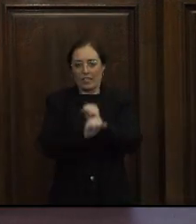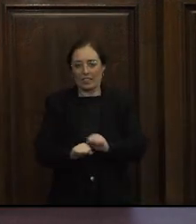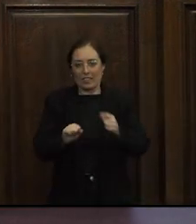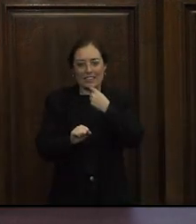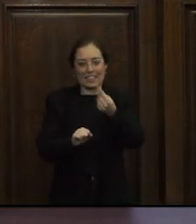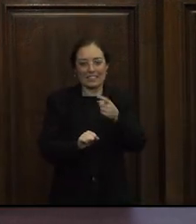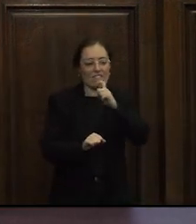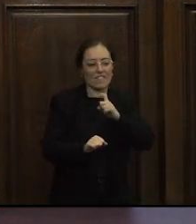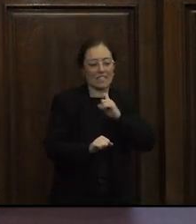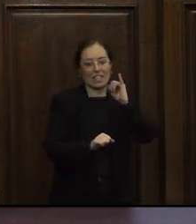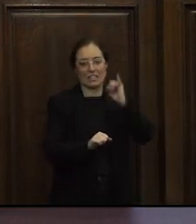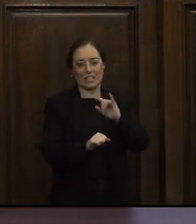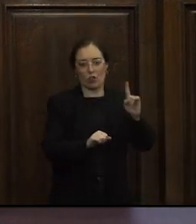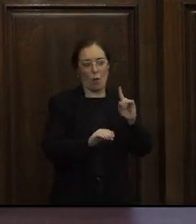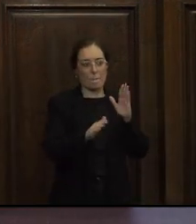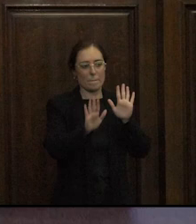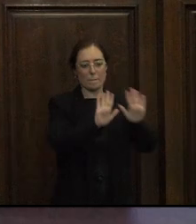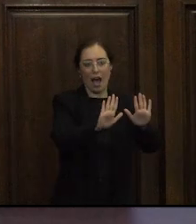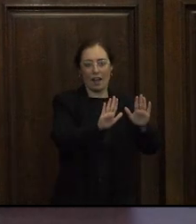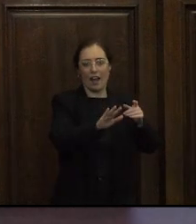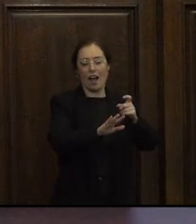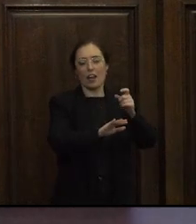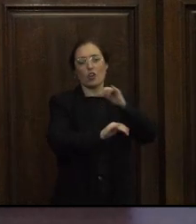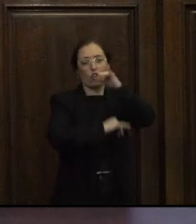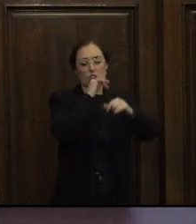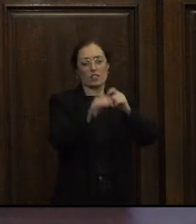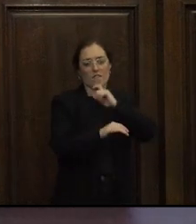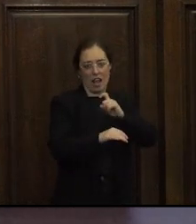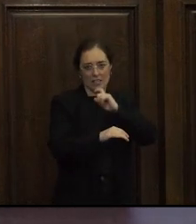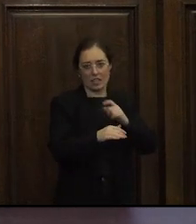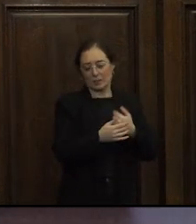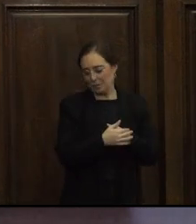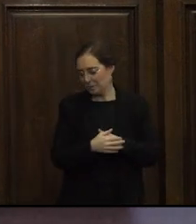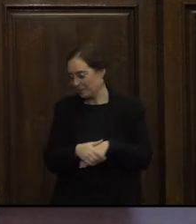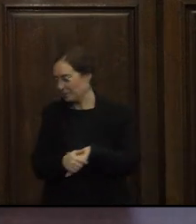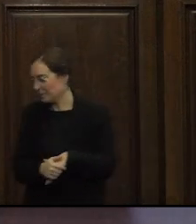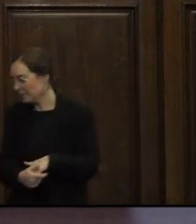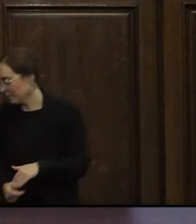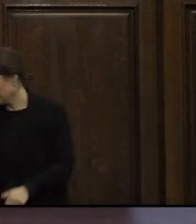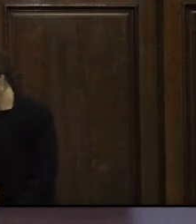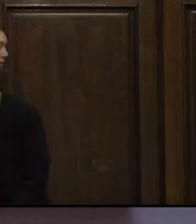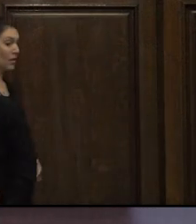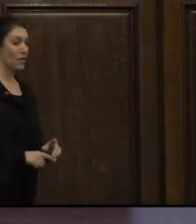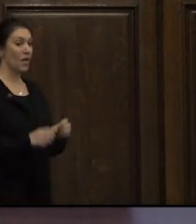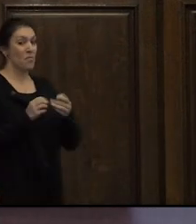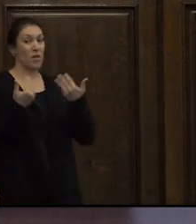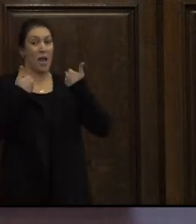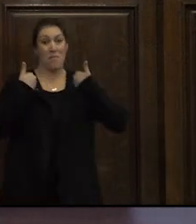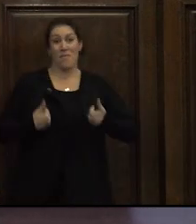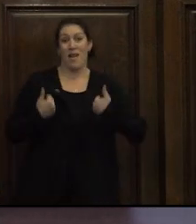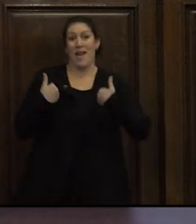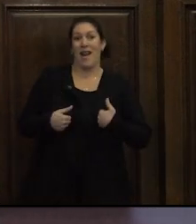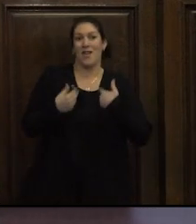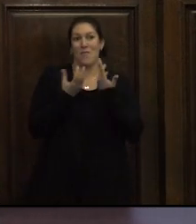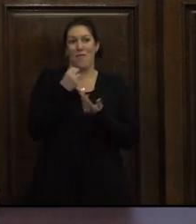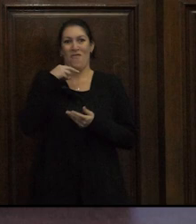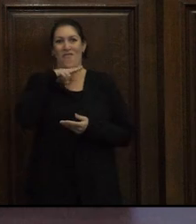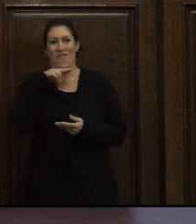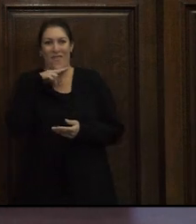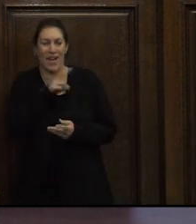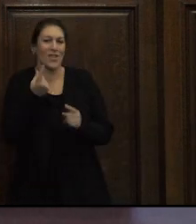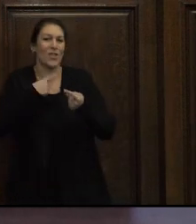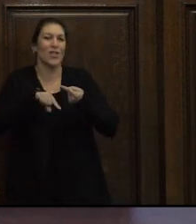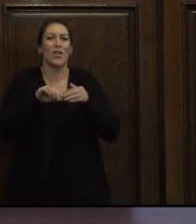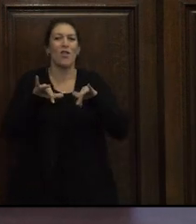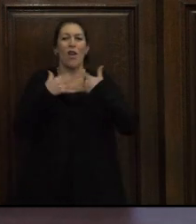si no logran frenar a las noticias falsas. Entre otros motivos también porque el suelo moral es cínico, ¿no? Por